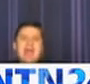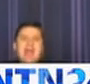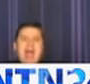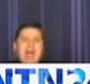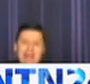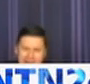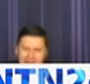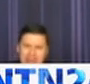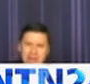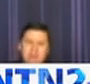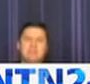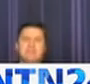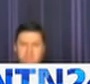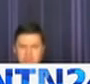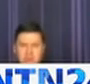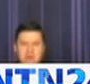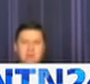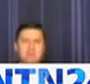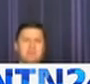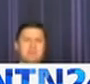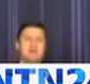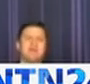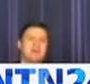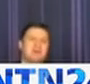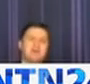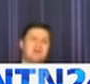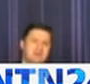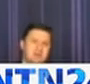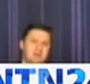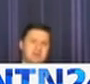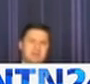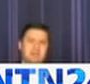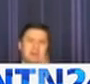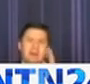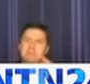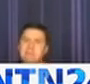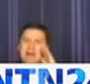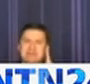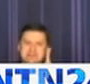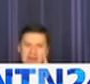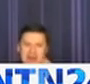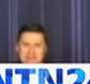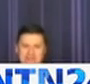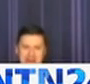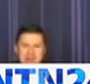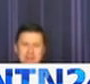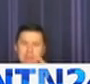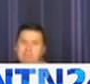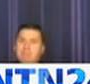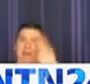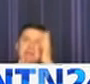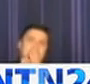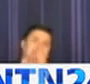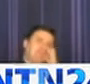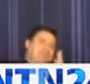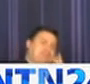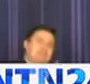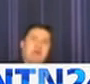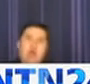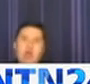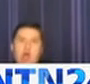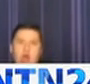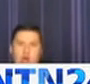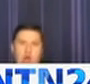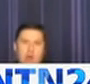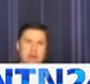muy especialmente en grandes superficies relacionadas con electrodomésticos. Hay una demanda represada especialmente